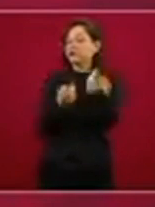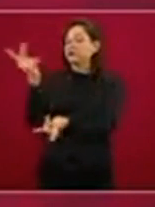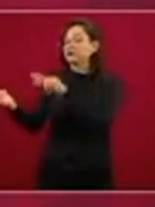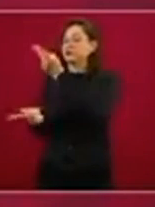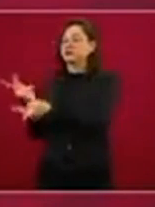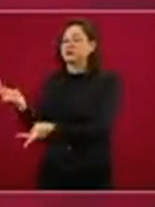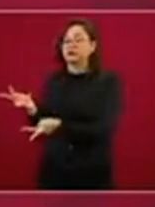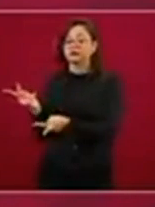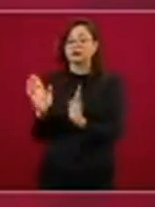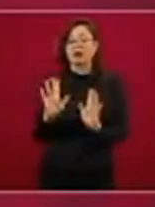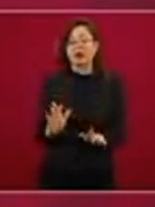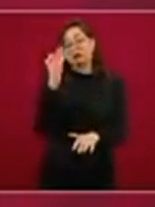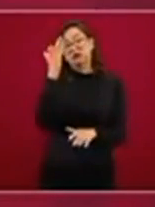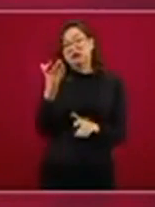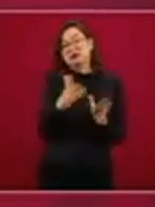solo hay un plazo,